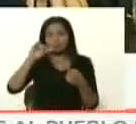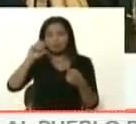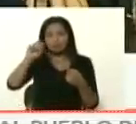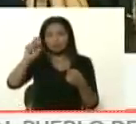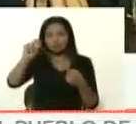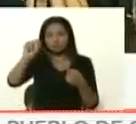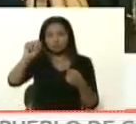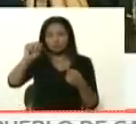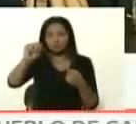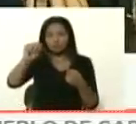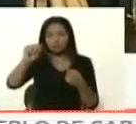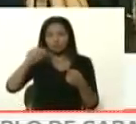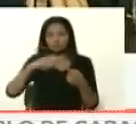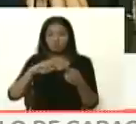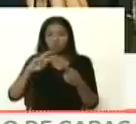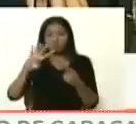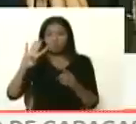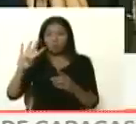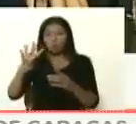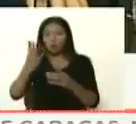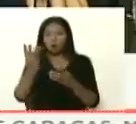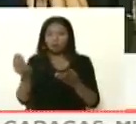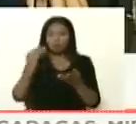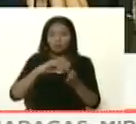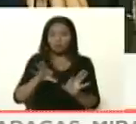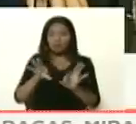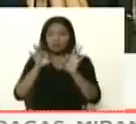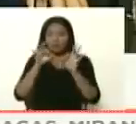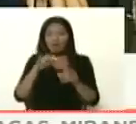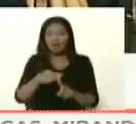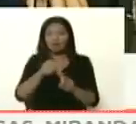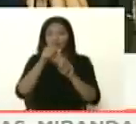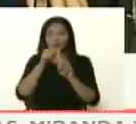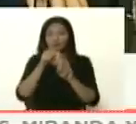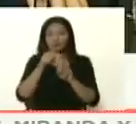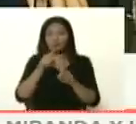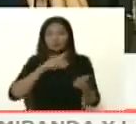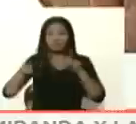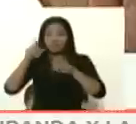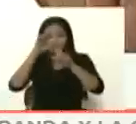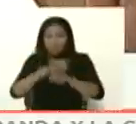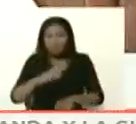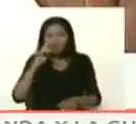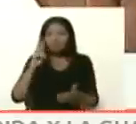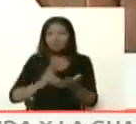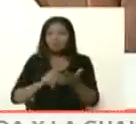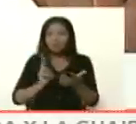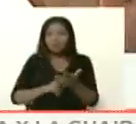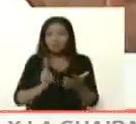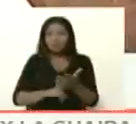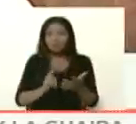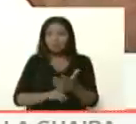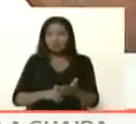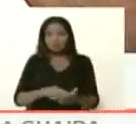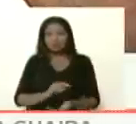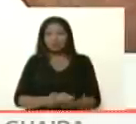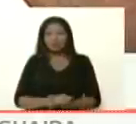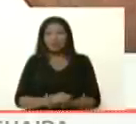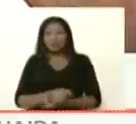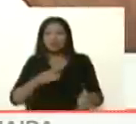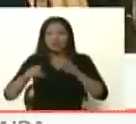la cuarta reelección, verdadero dictador, pues. La dictadura